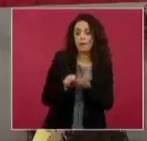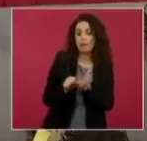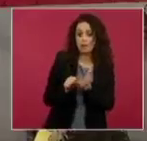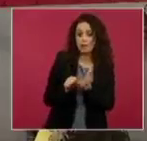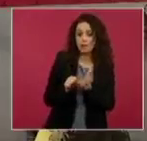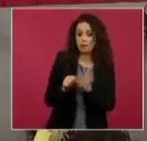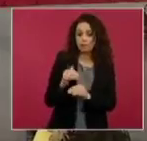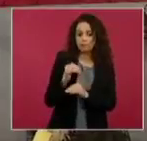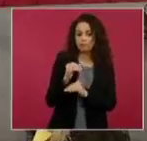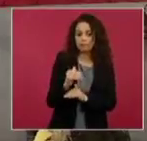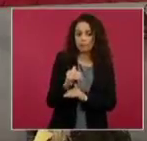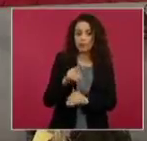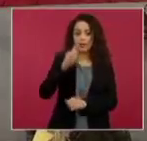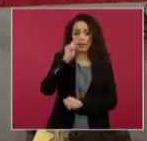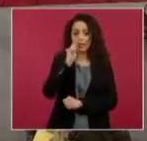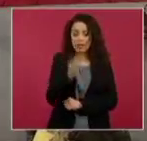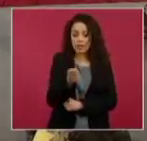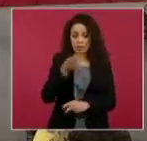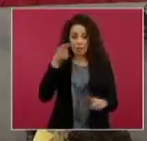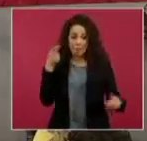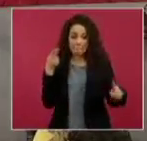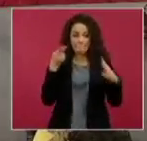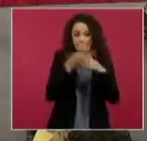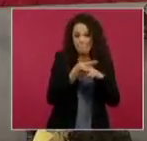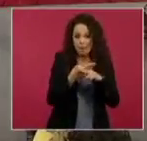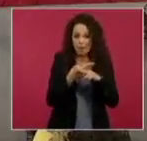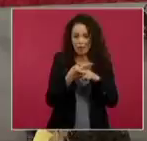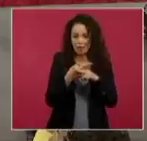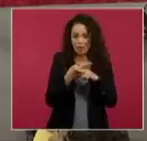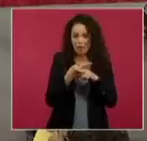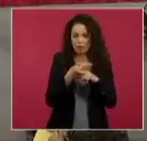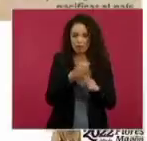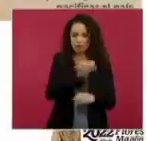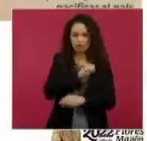en donde el homicidio doloso disminuye